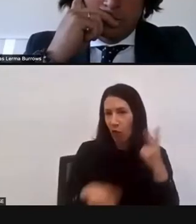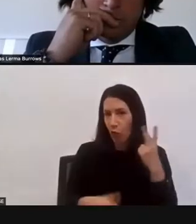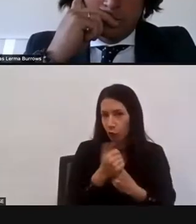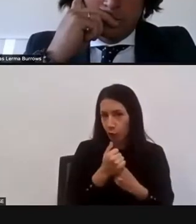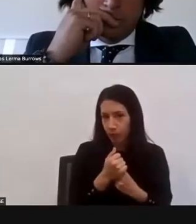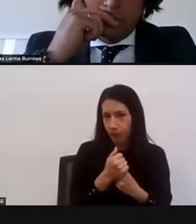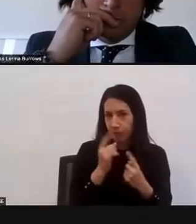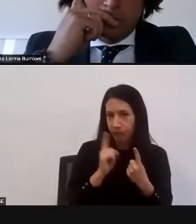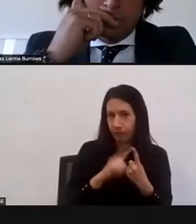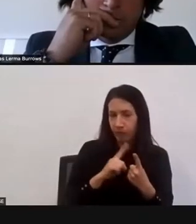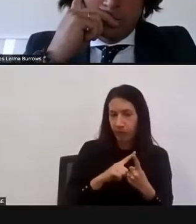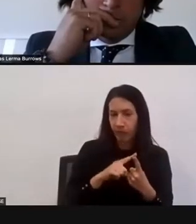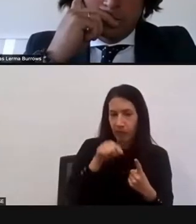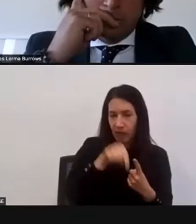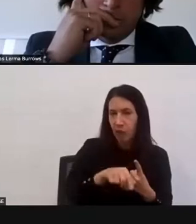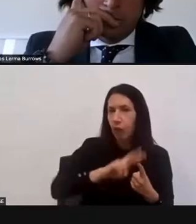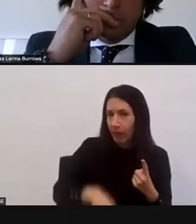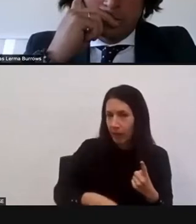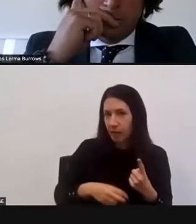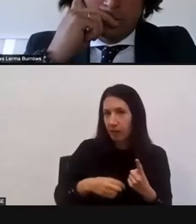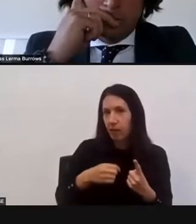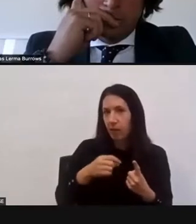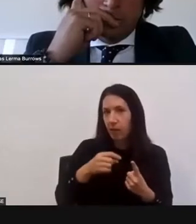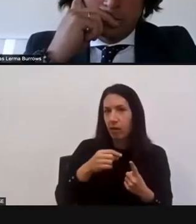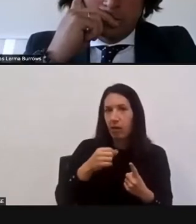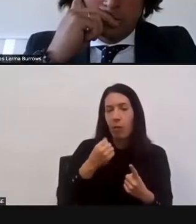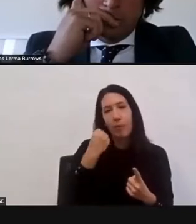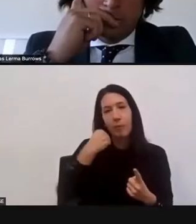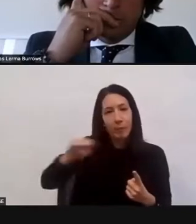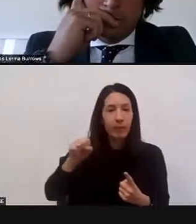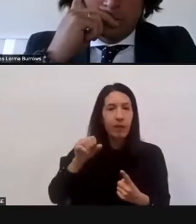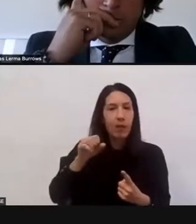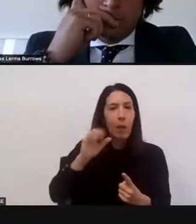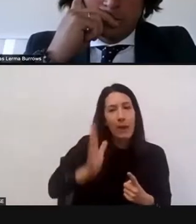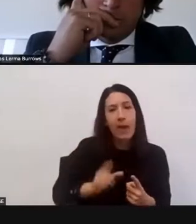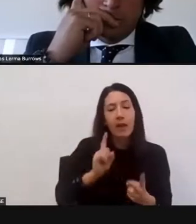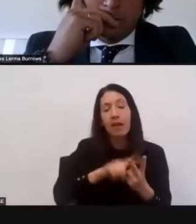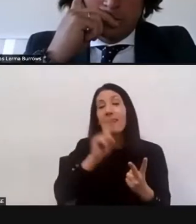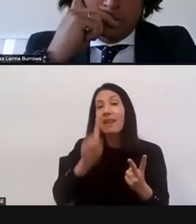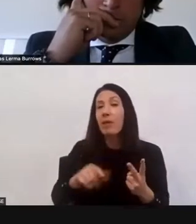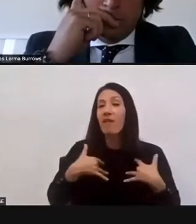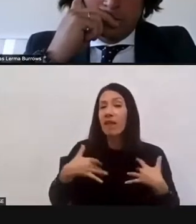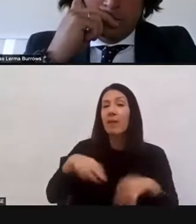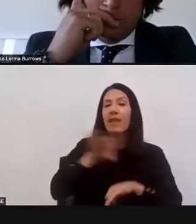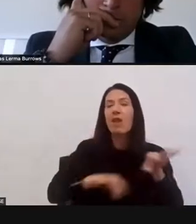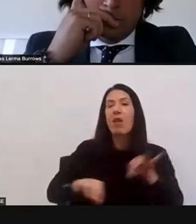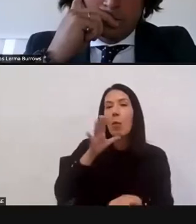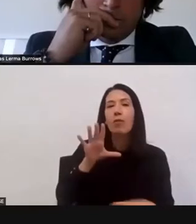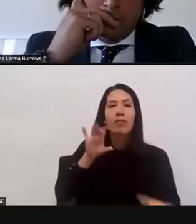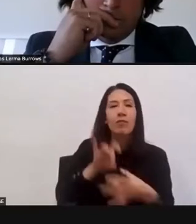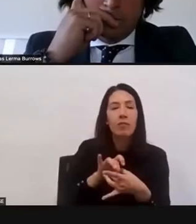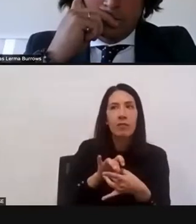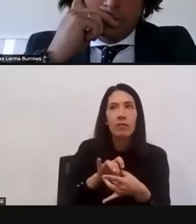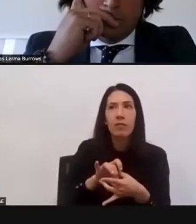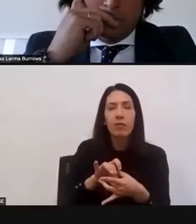Uno, que el acto constituye una infracción penal, y dos, que sus víctimas sean seleccionadas por su pertenencia o